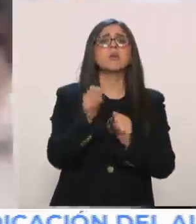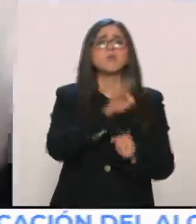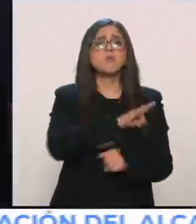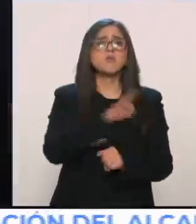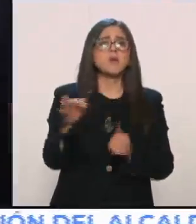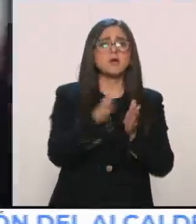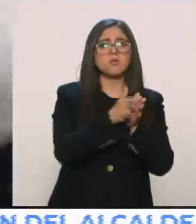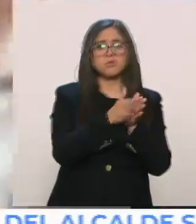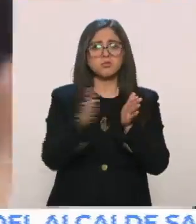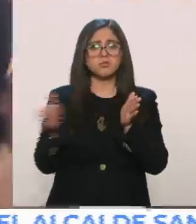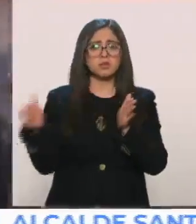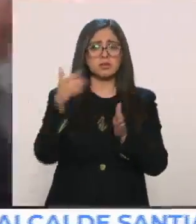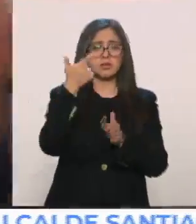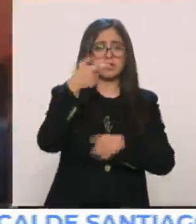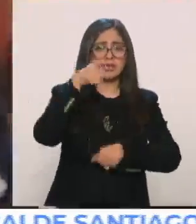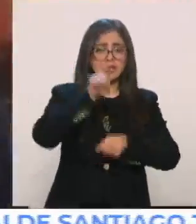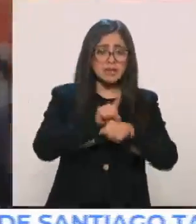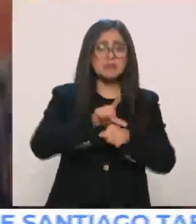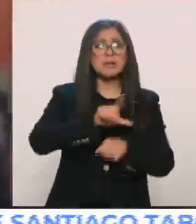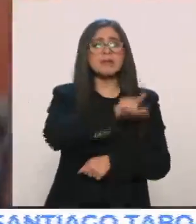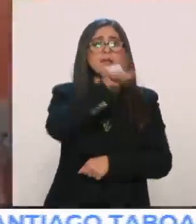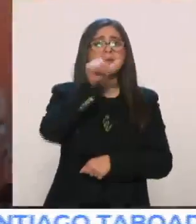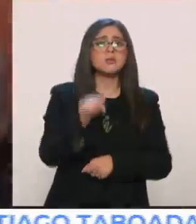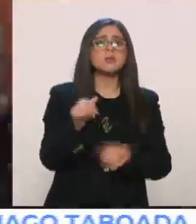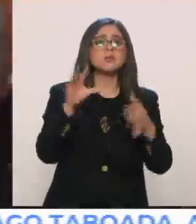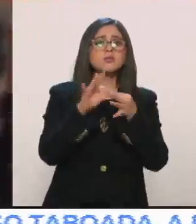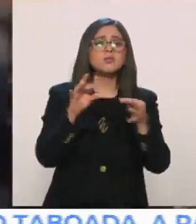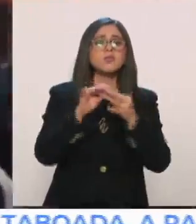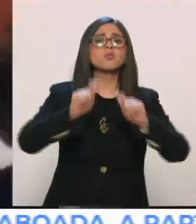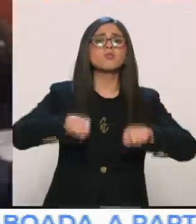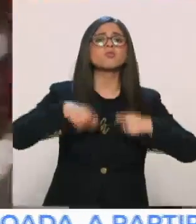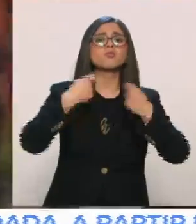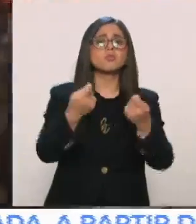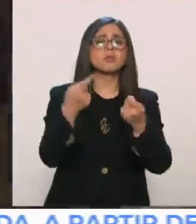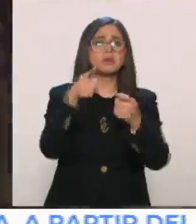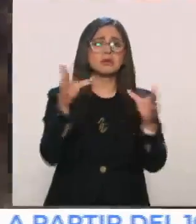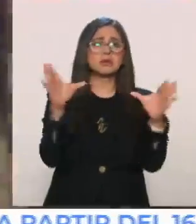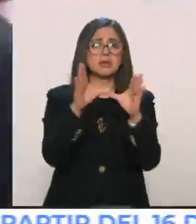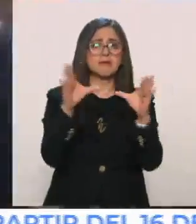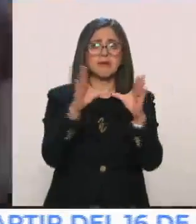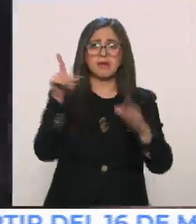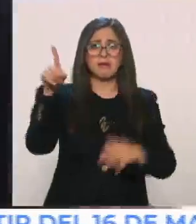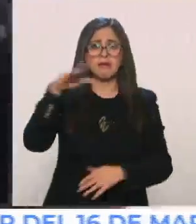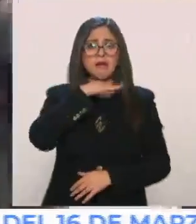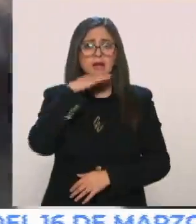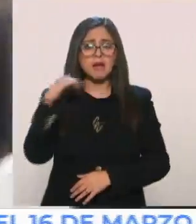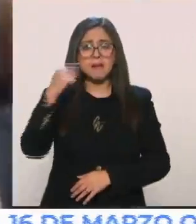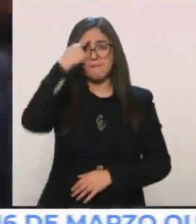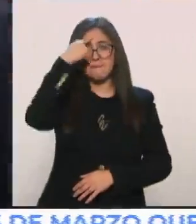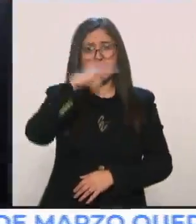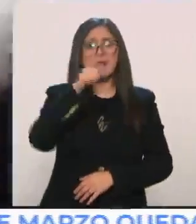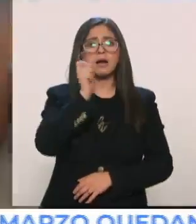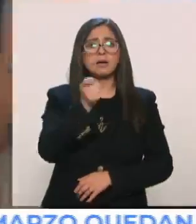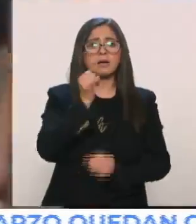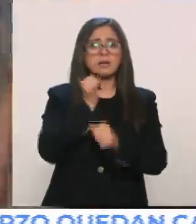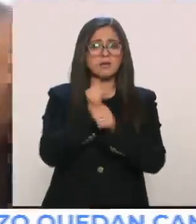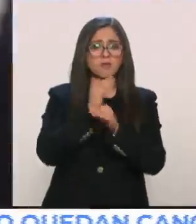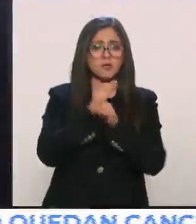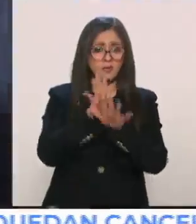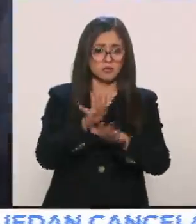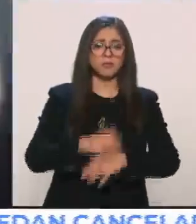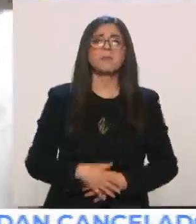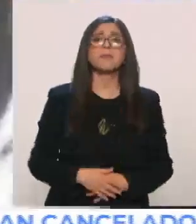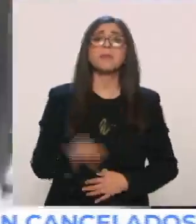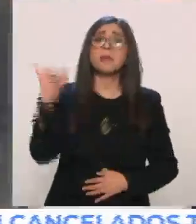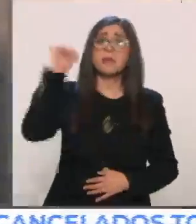días. Además, se tendrá el reporte que realice la certificadora alemana para garantizar la transparencia en la información. Sheinbaum